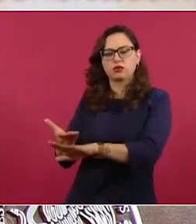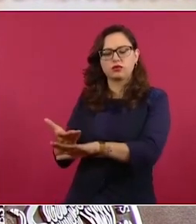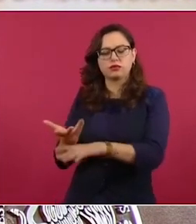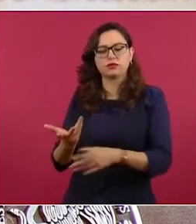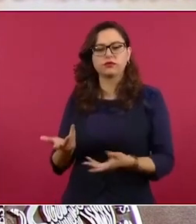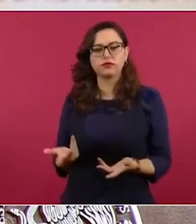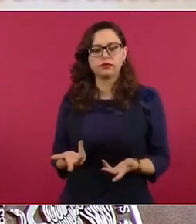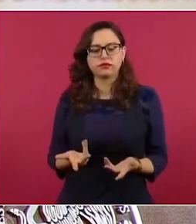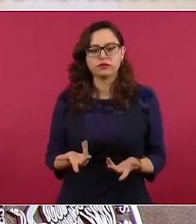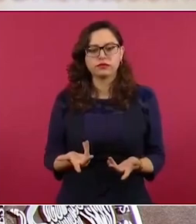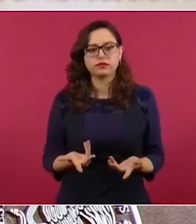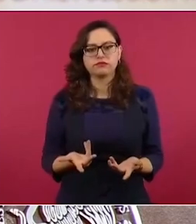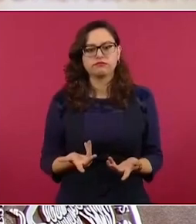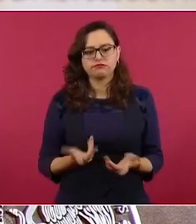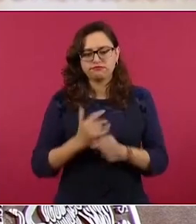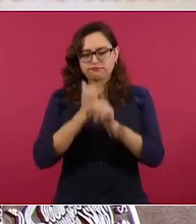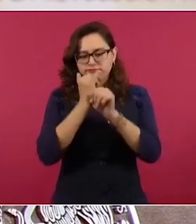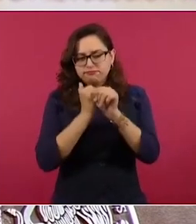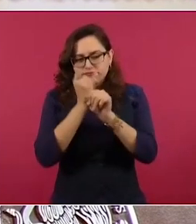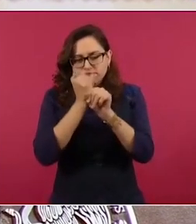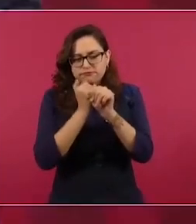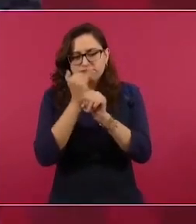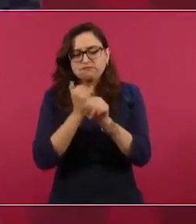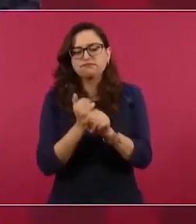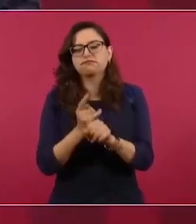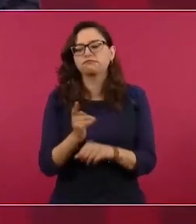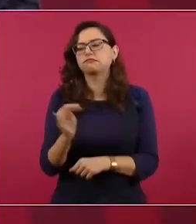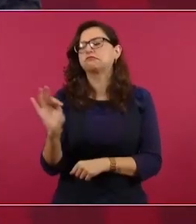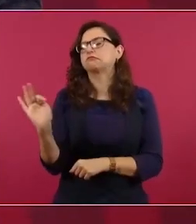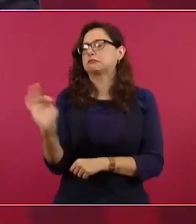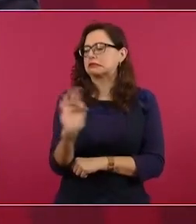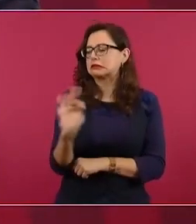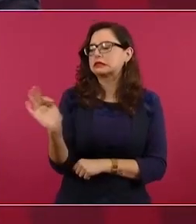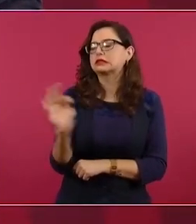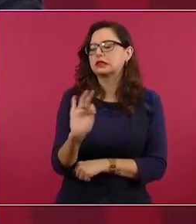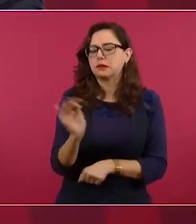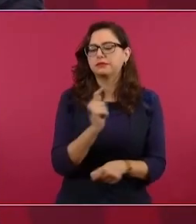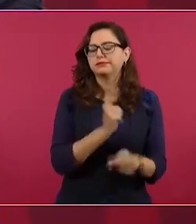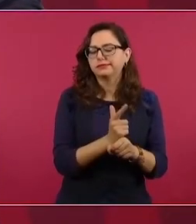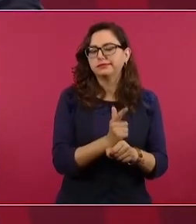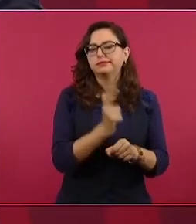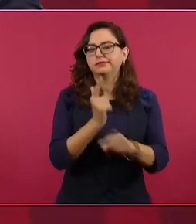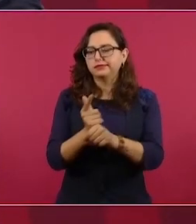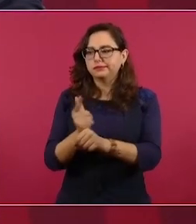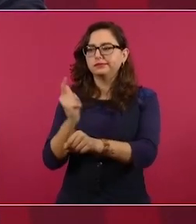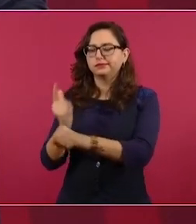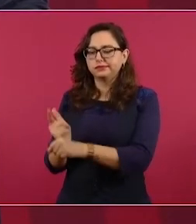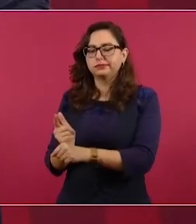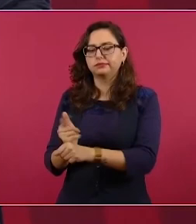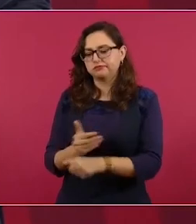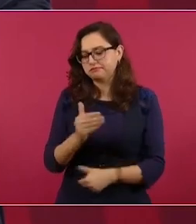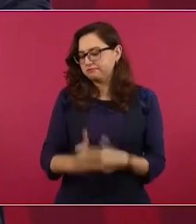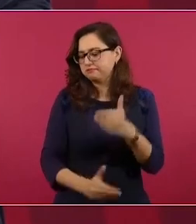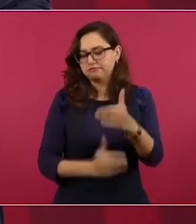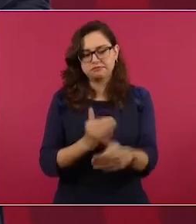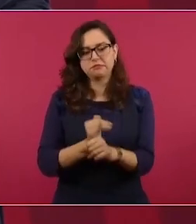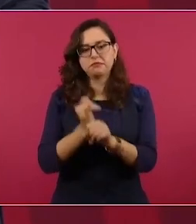Hay indicios, ¿no?, de lo que pudo haber sucedido y